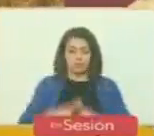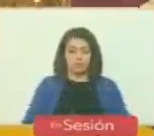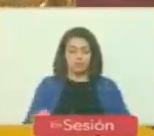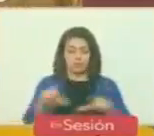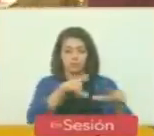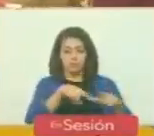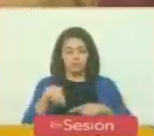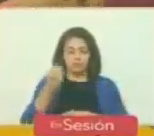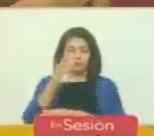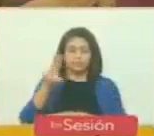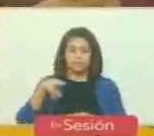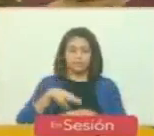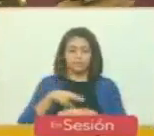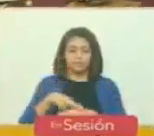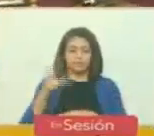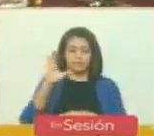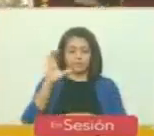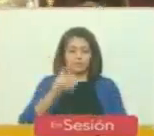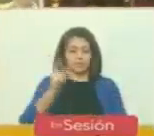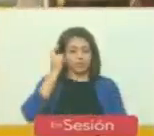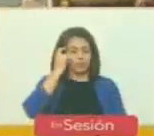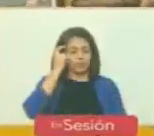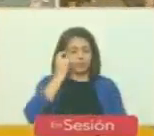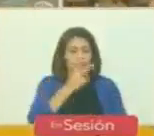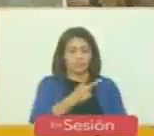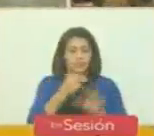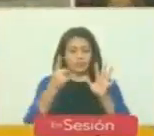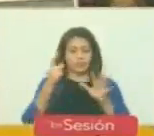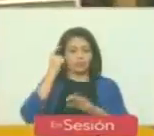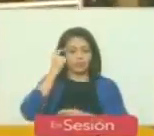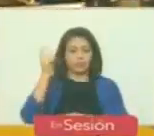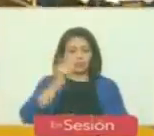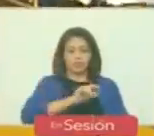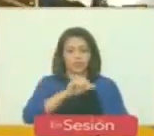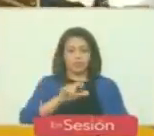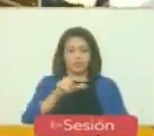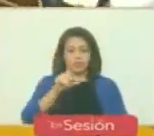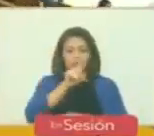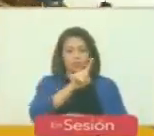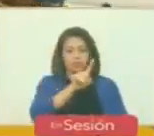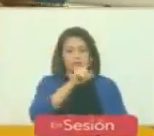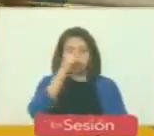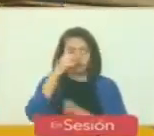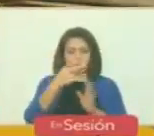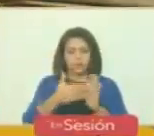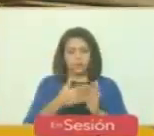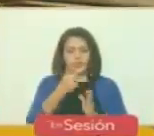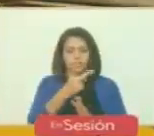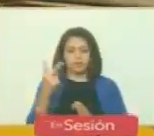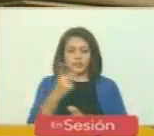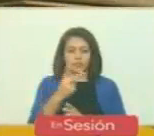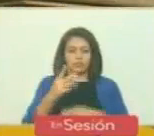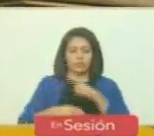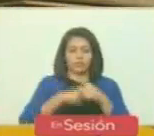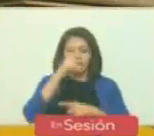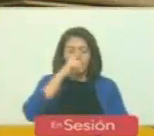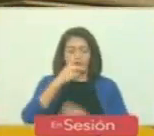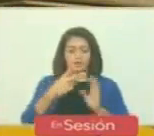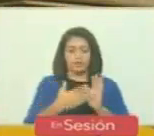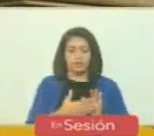sede de la Asamblea Nacional en Caracas, a los 26 días del mes de julio de 2022, año